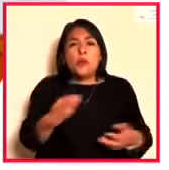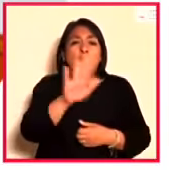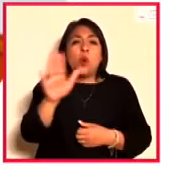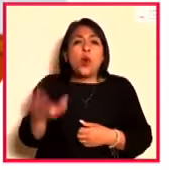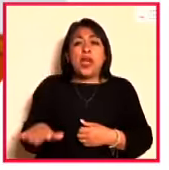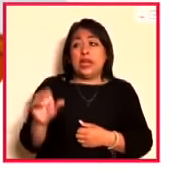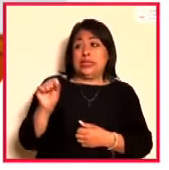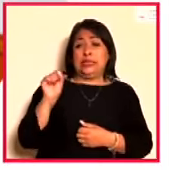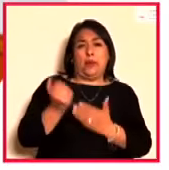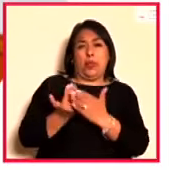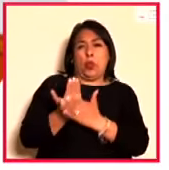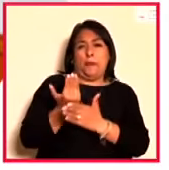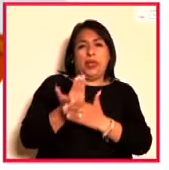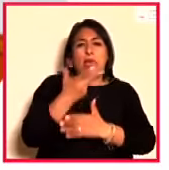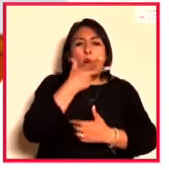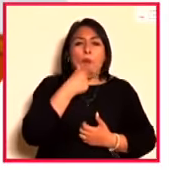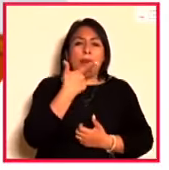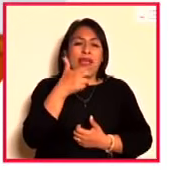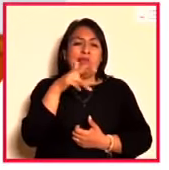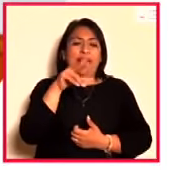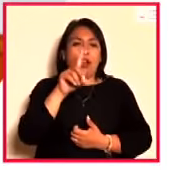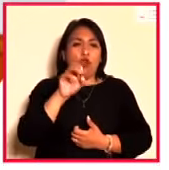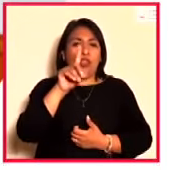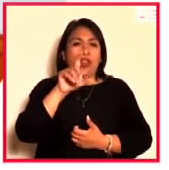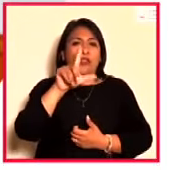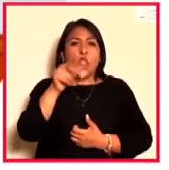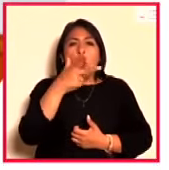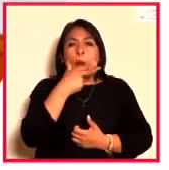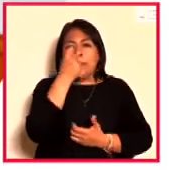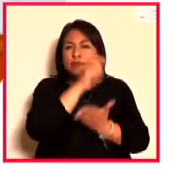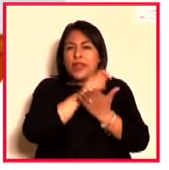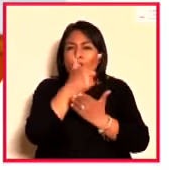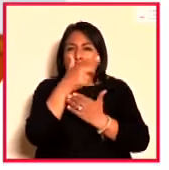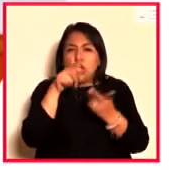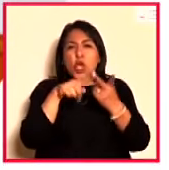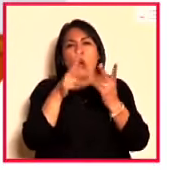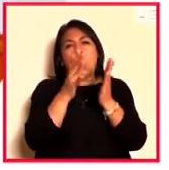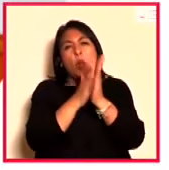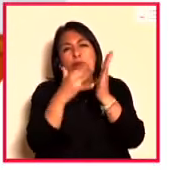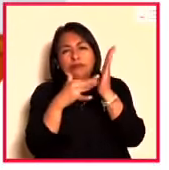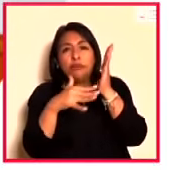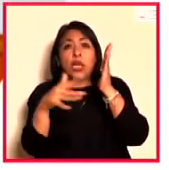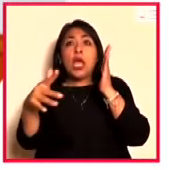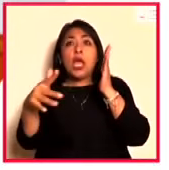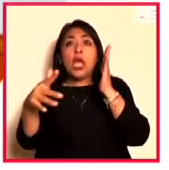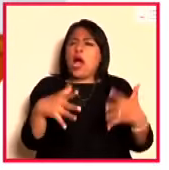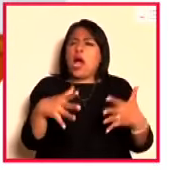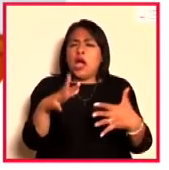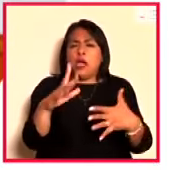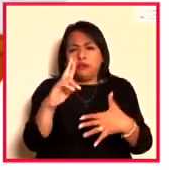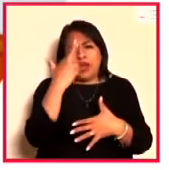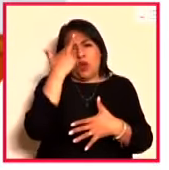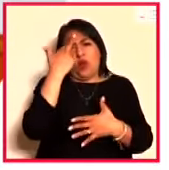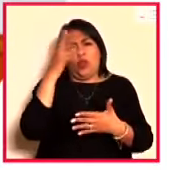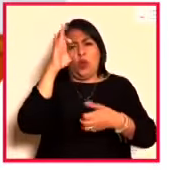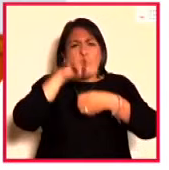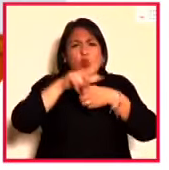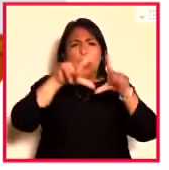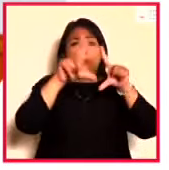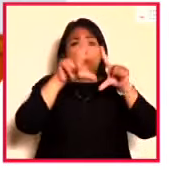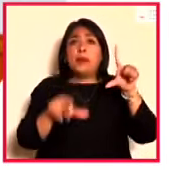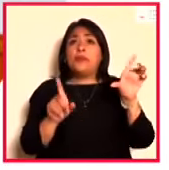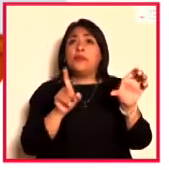sábado, Gerardo de la Torre, guionista, crítico literario, que sin duda deja una profunda huella en la cultura de nuestro país, perteneciente al Partido